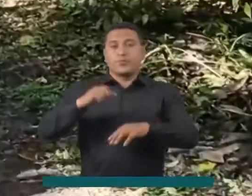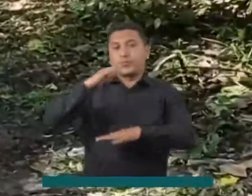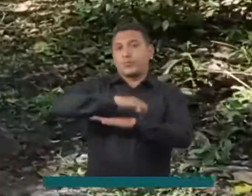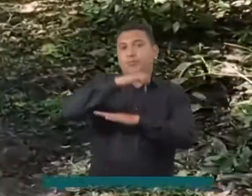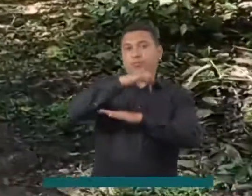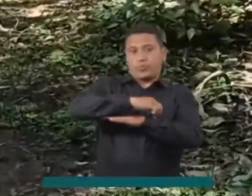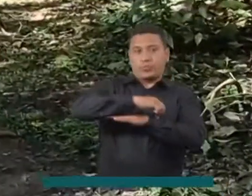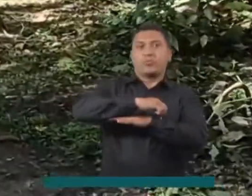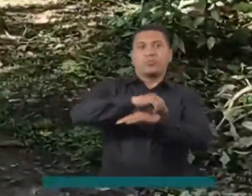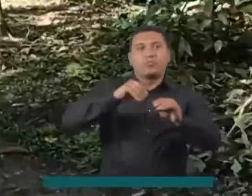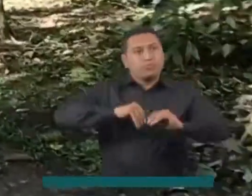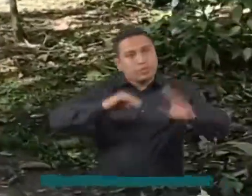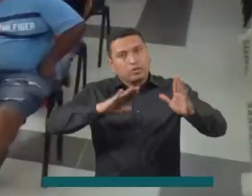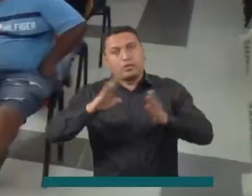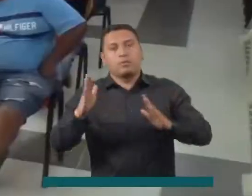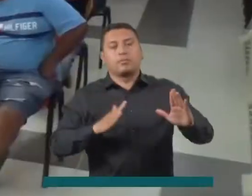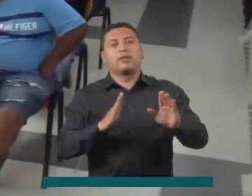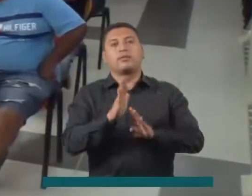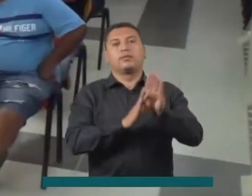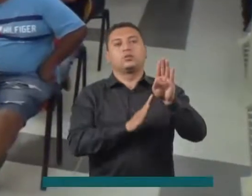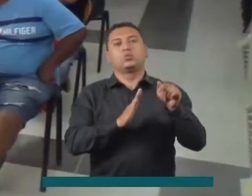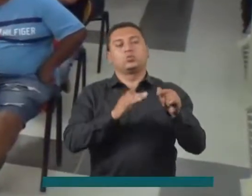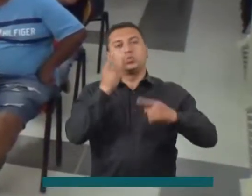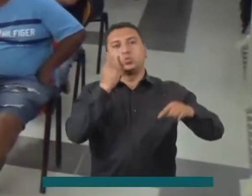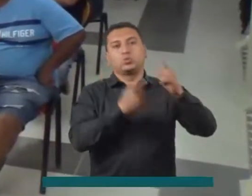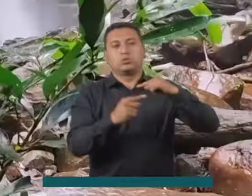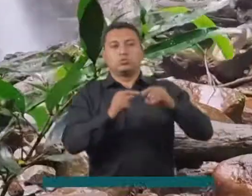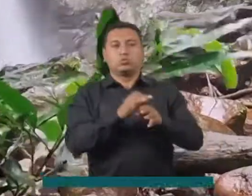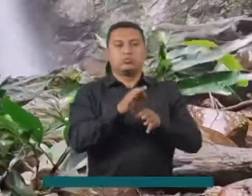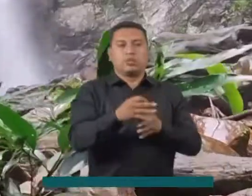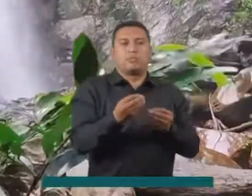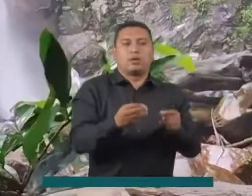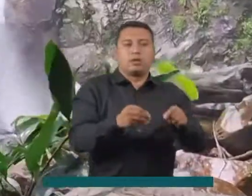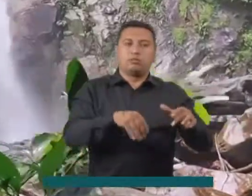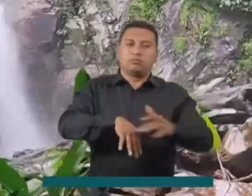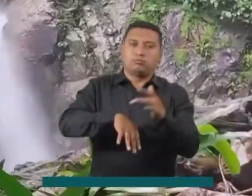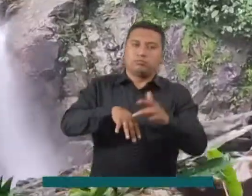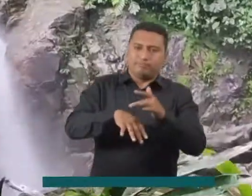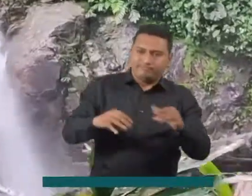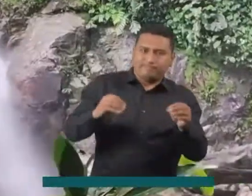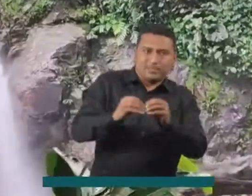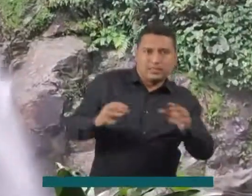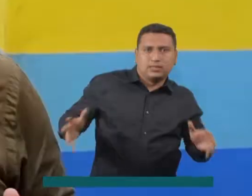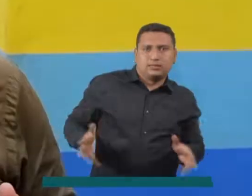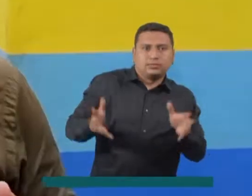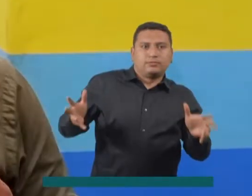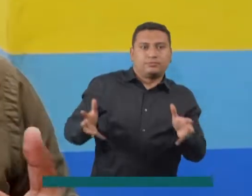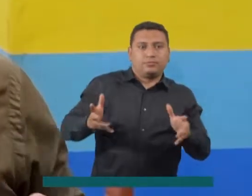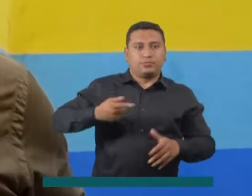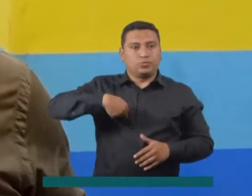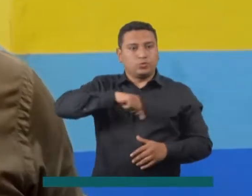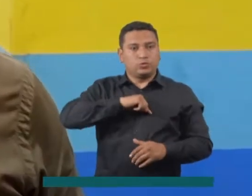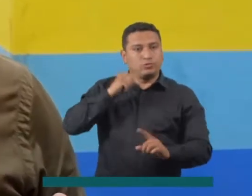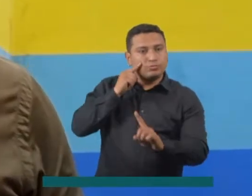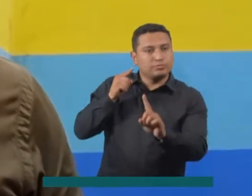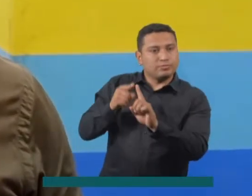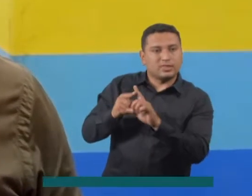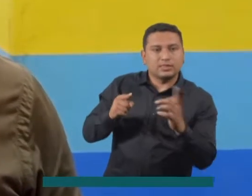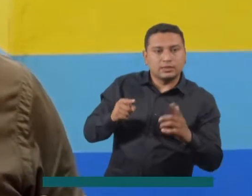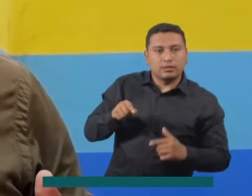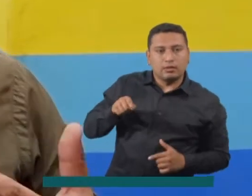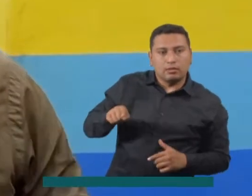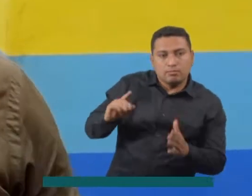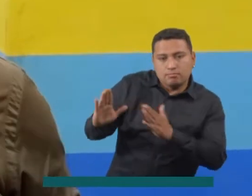Putumayo. Por tal motivo, se divulga el Plan de Desarrollo Turístico Municipal para impulsar aún más este renglón. Buscamos nosotros con